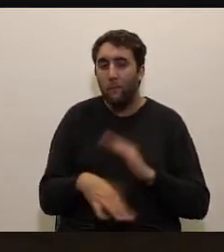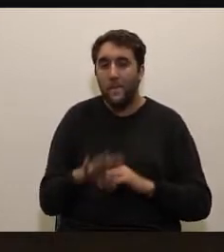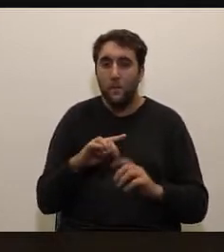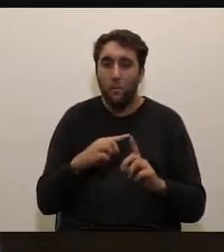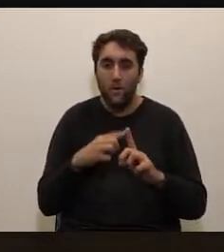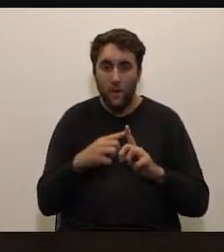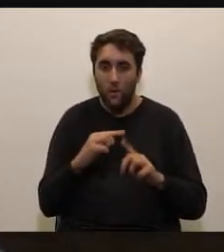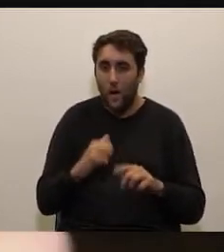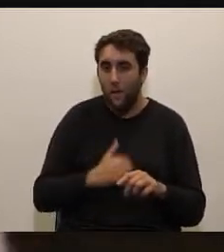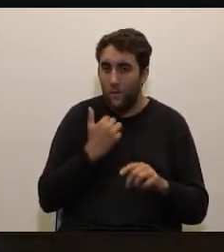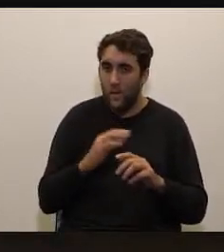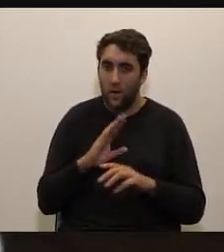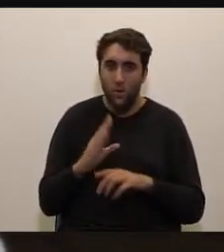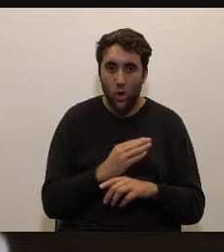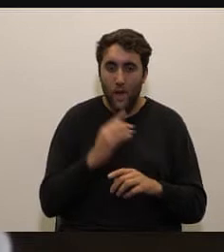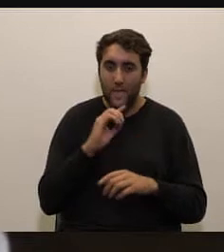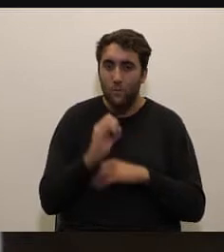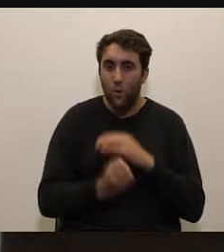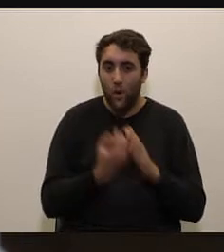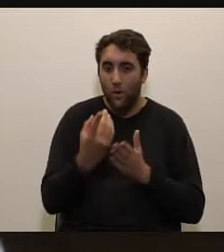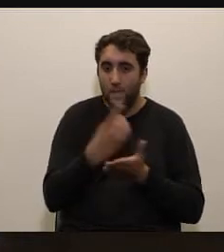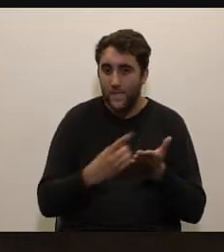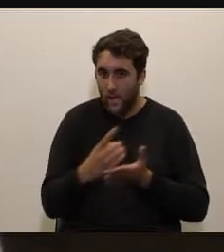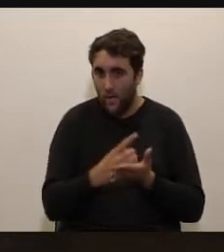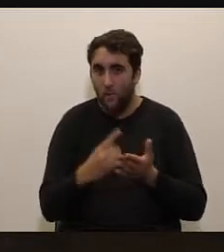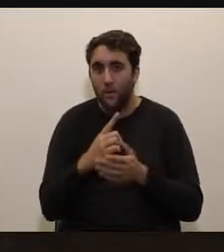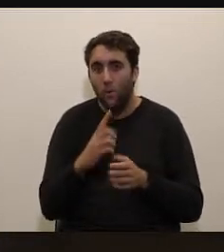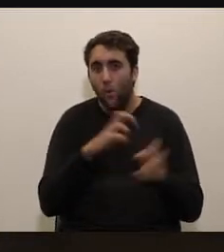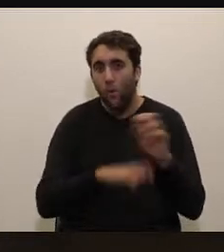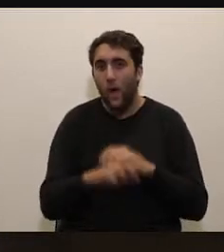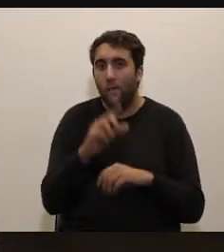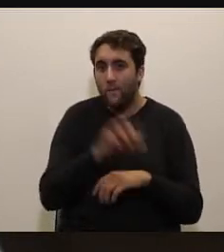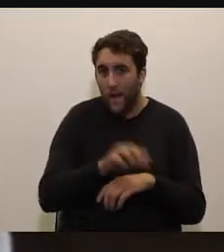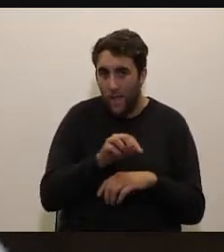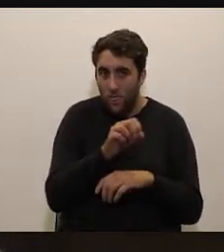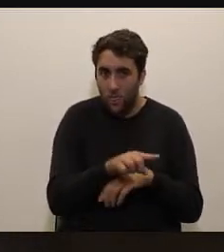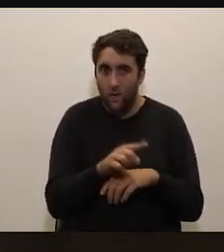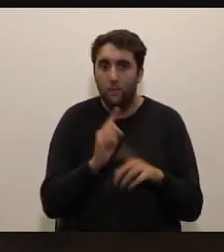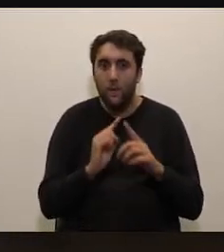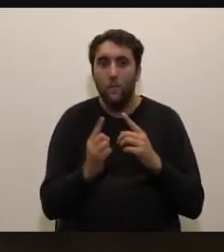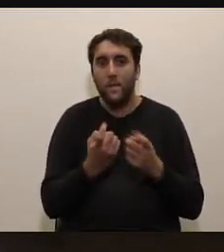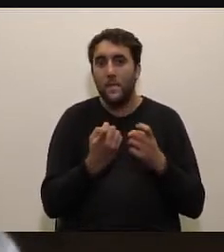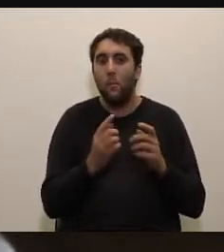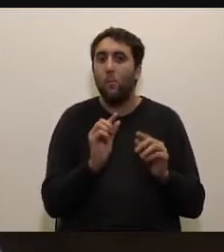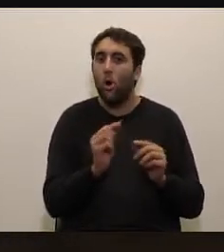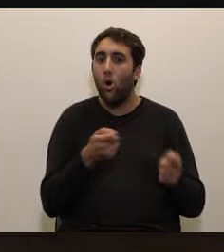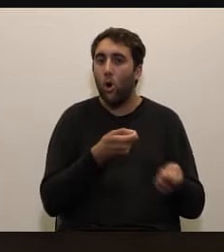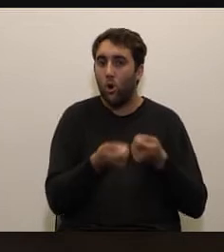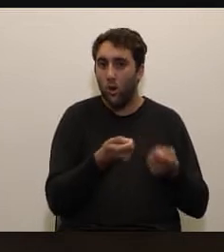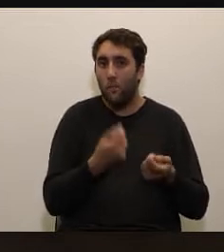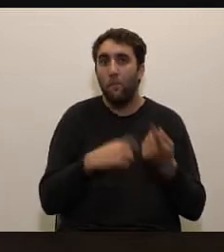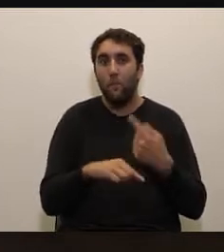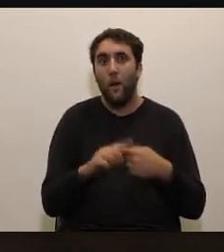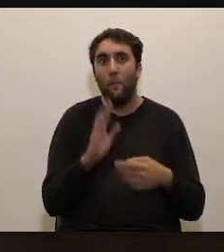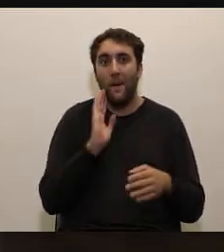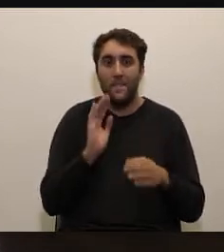posible. Diseñamos herramientas específicamente para que sean de bajo mantenimiento y del máximo impacto posible. Y creo que ahí está otro de